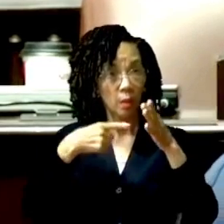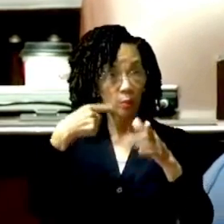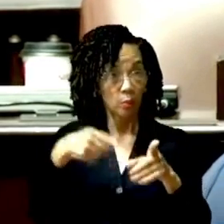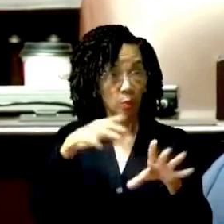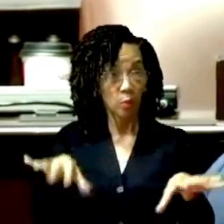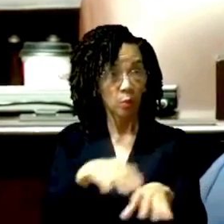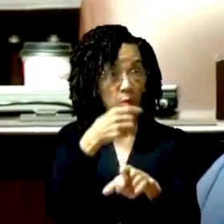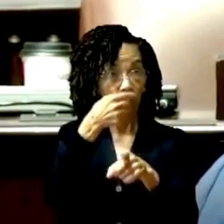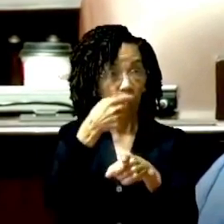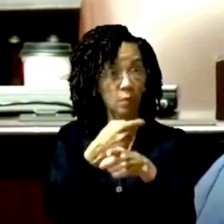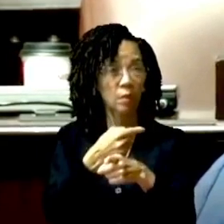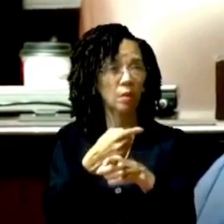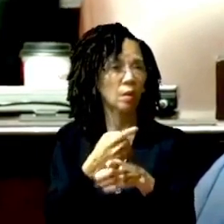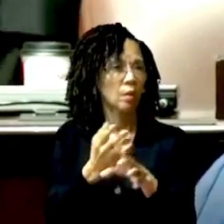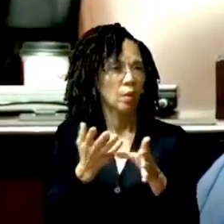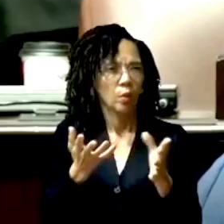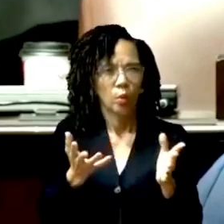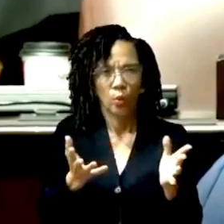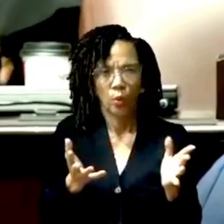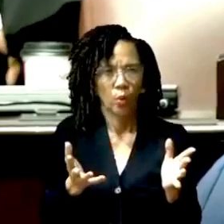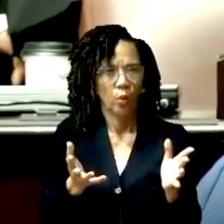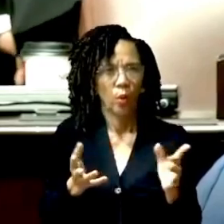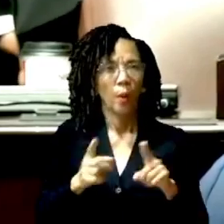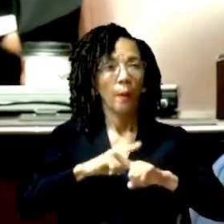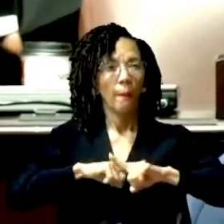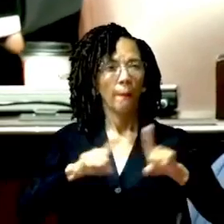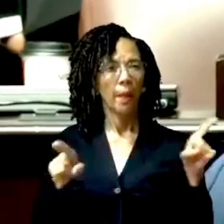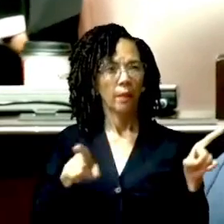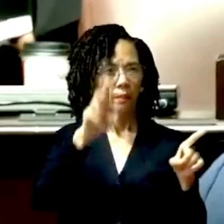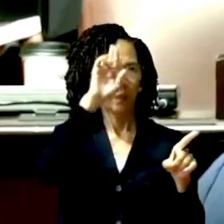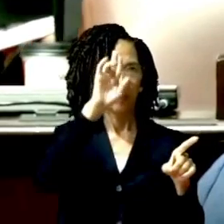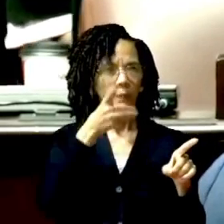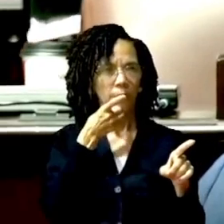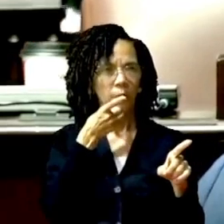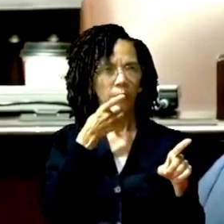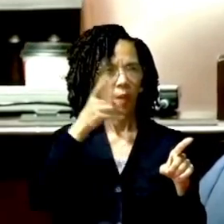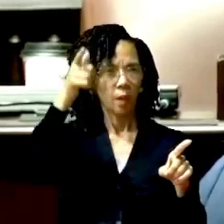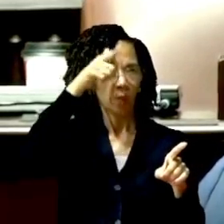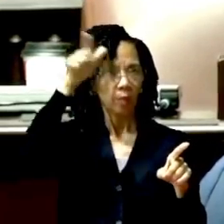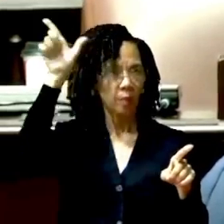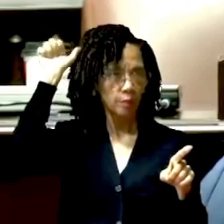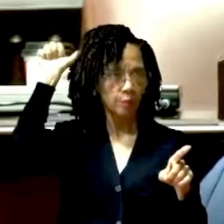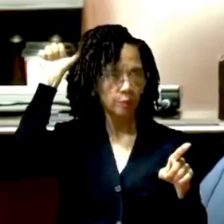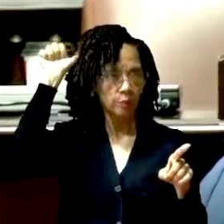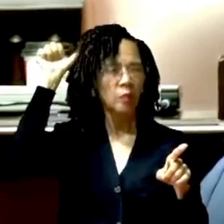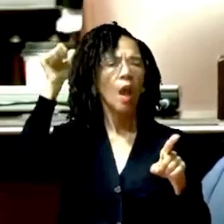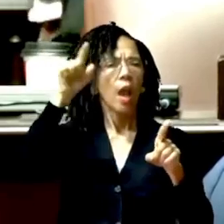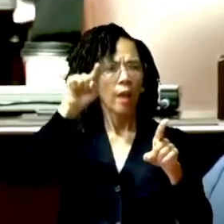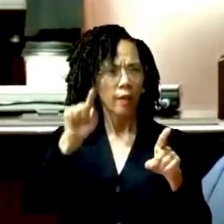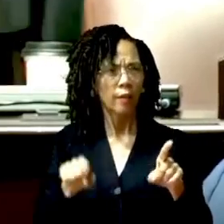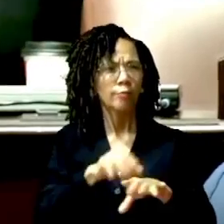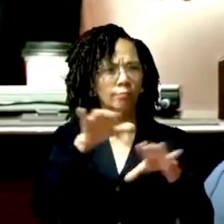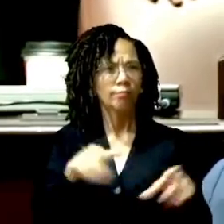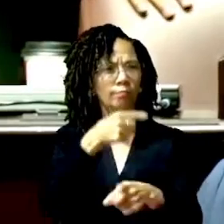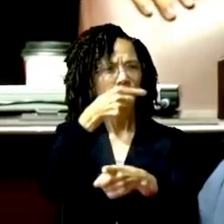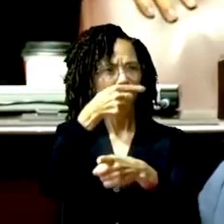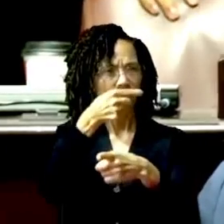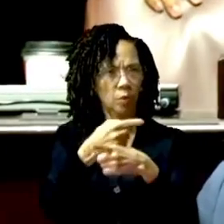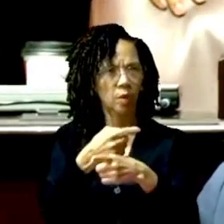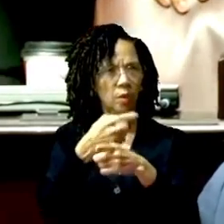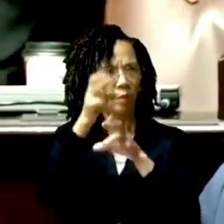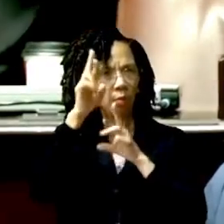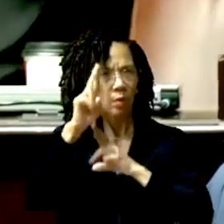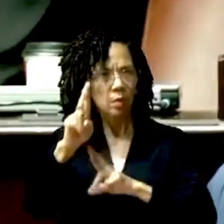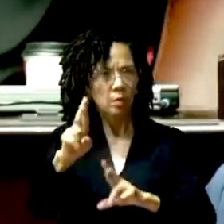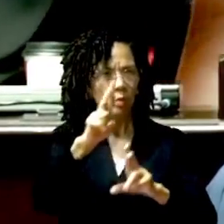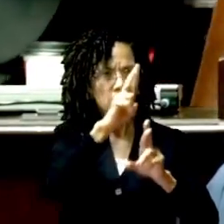hace este señor, que en el día de ayer, presidente, escuchando un compañero que se dedica a